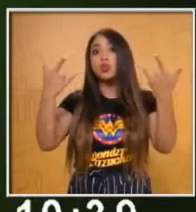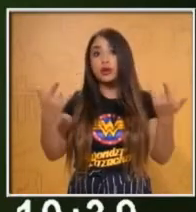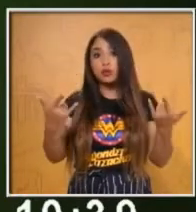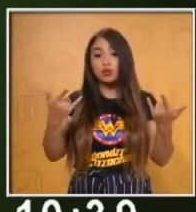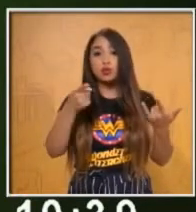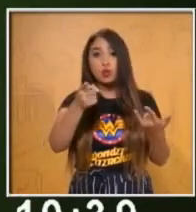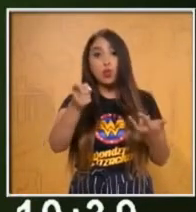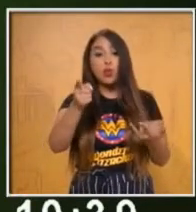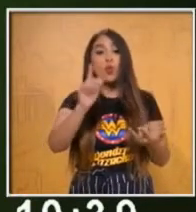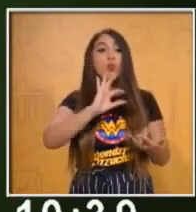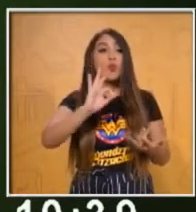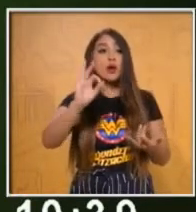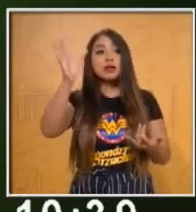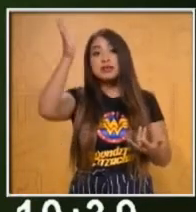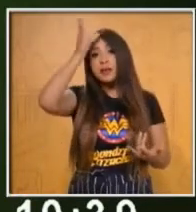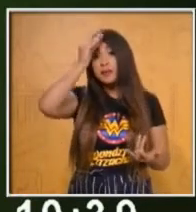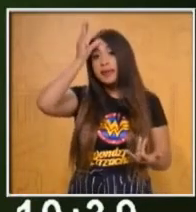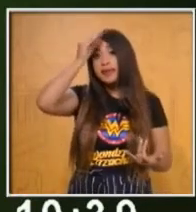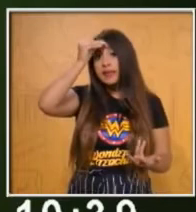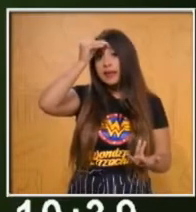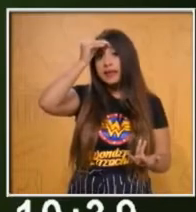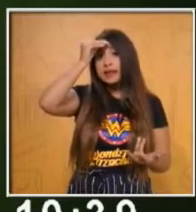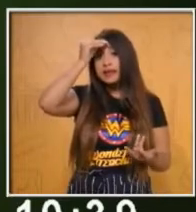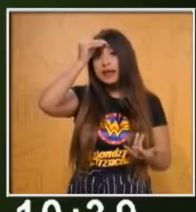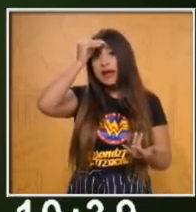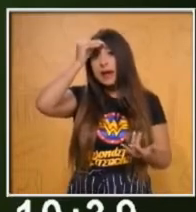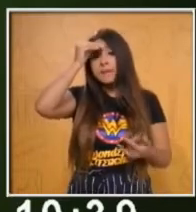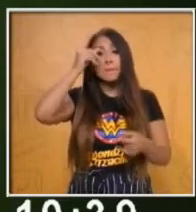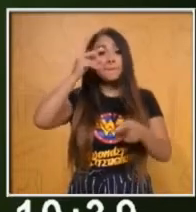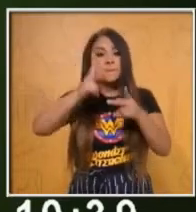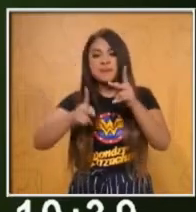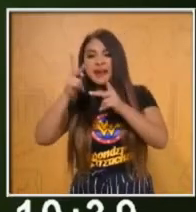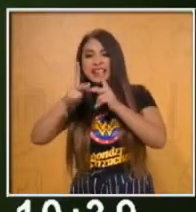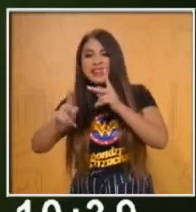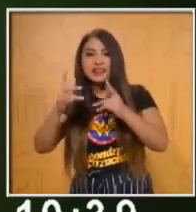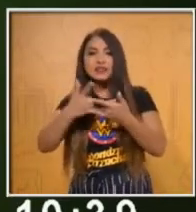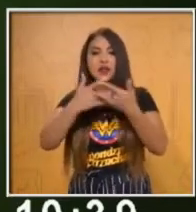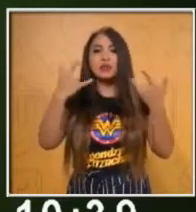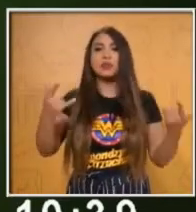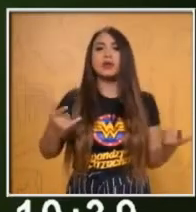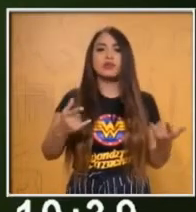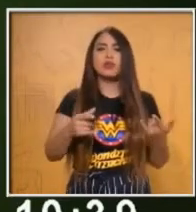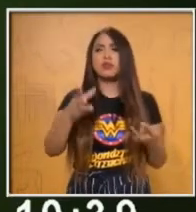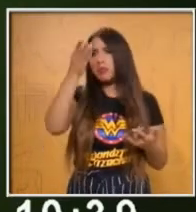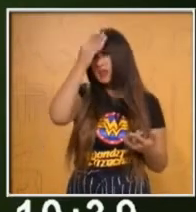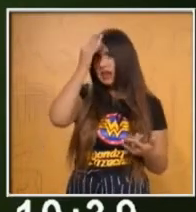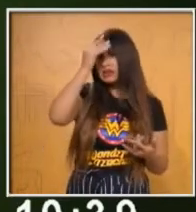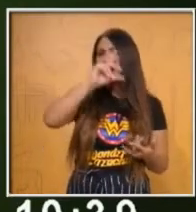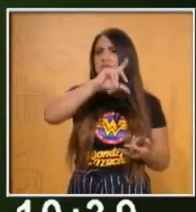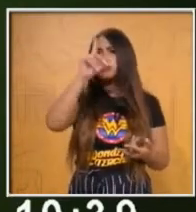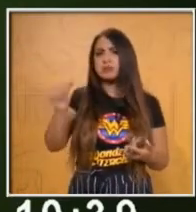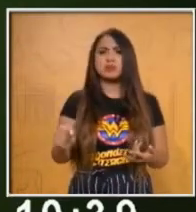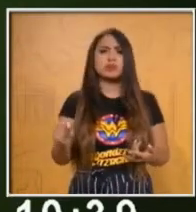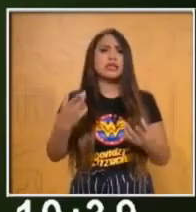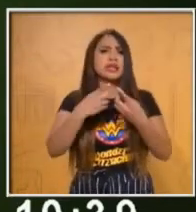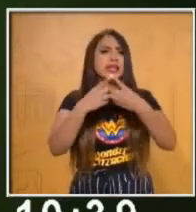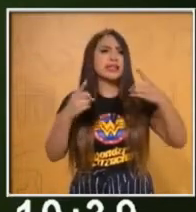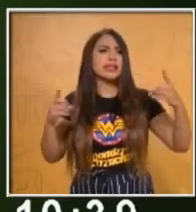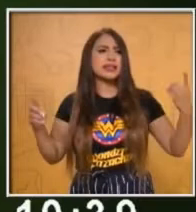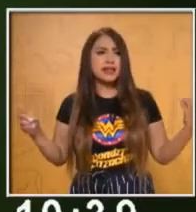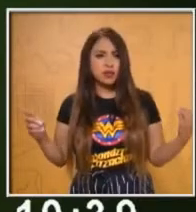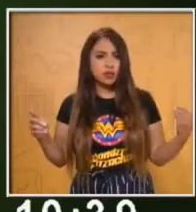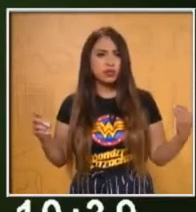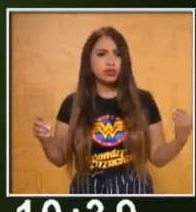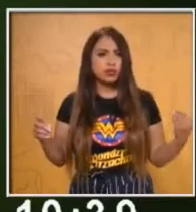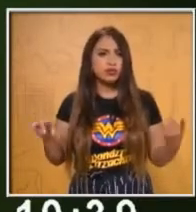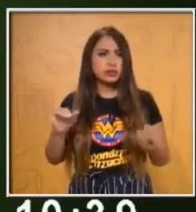cuento, apréndetelas y luego ya después tú desarrollas la lectura o lo puedes hacer, no sé si recuerdes a Alan, el